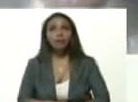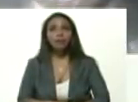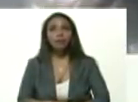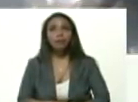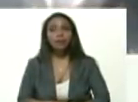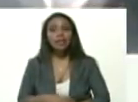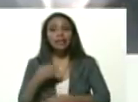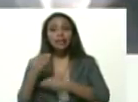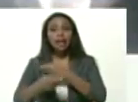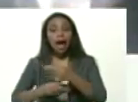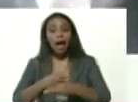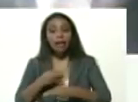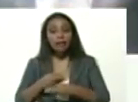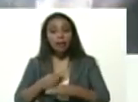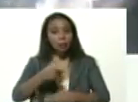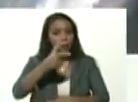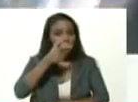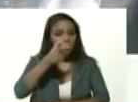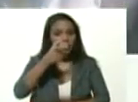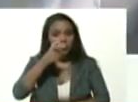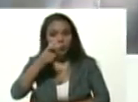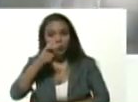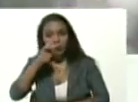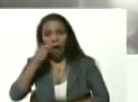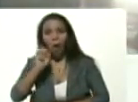y se le hace seguimiento, en este caso, a los